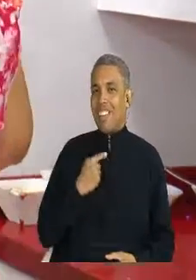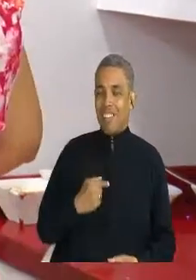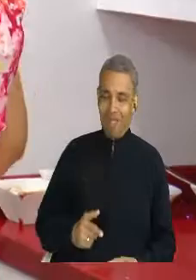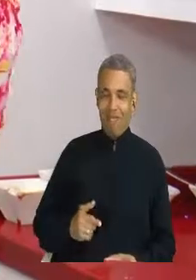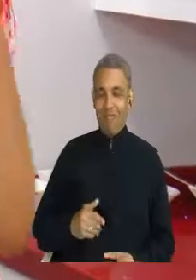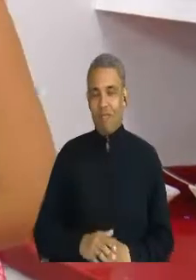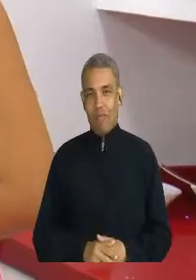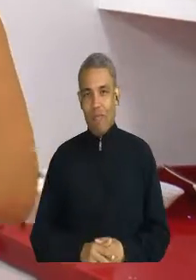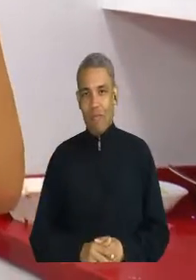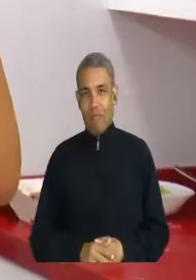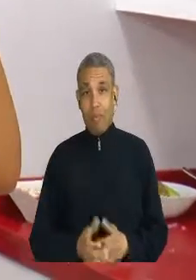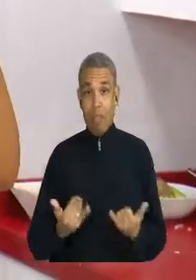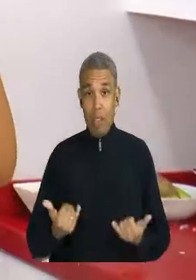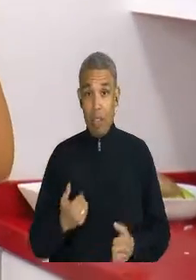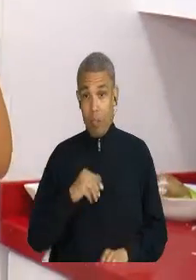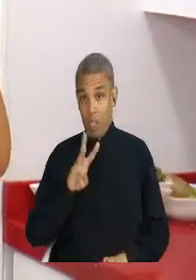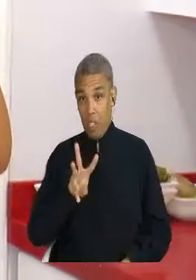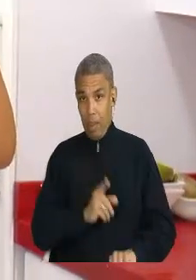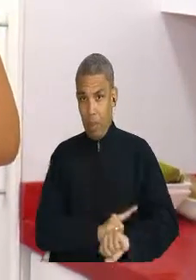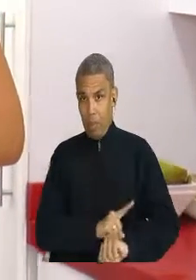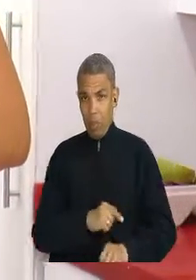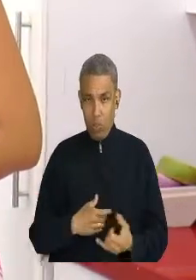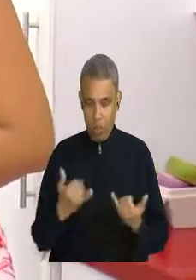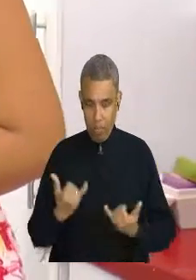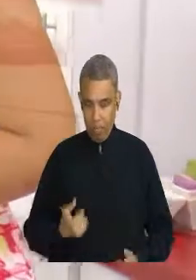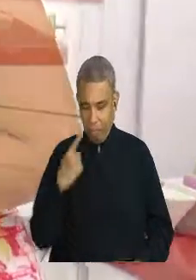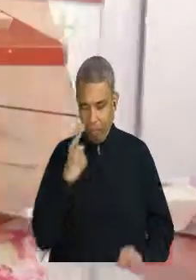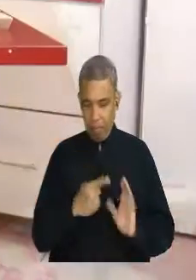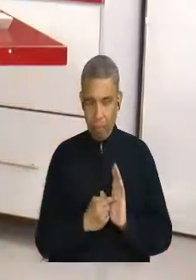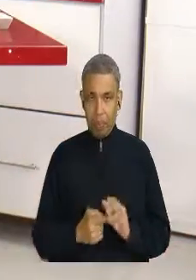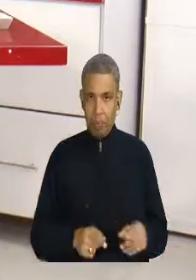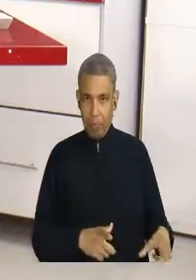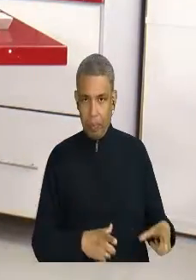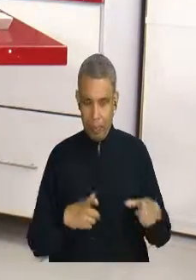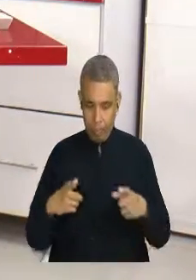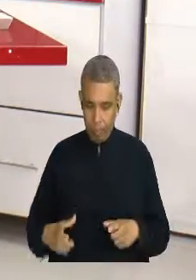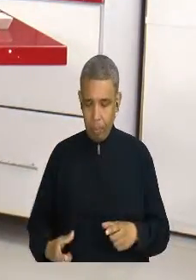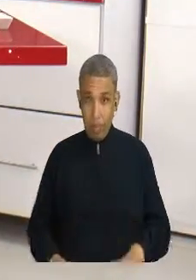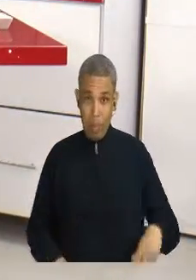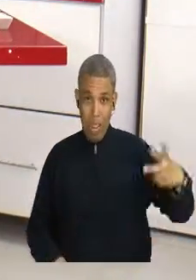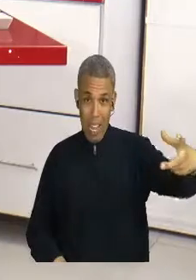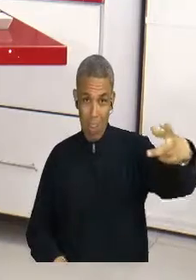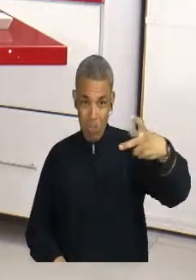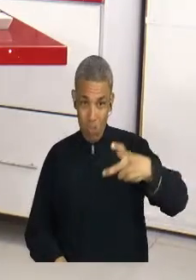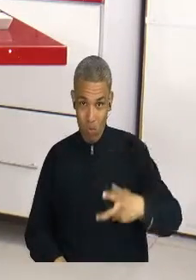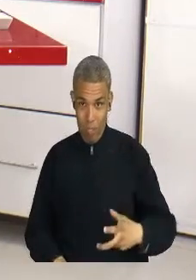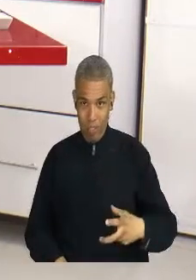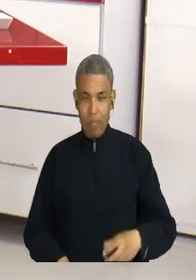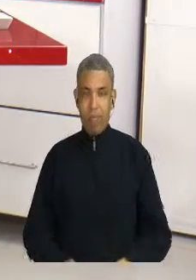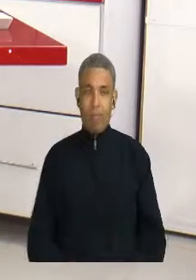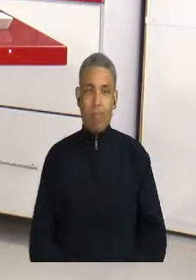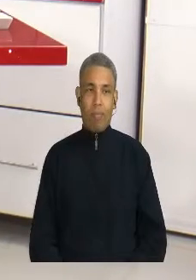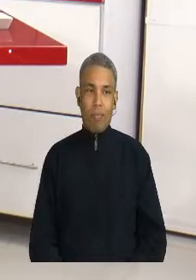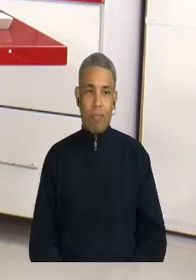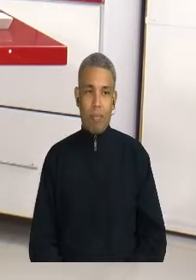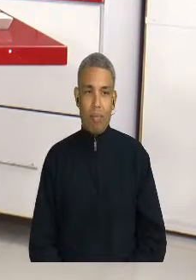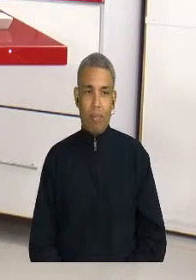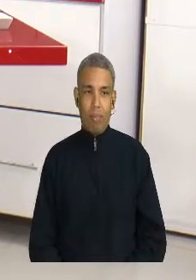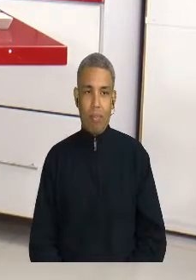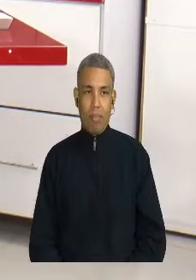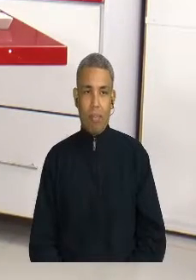vamos a aprovechar, tenemos 3 minutos para hacer nuestro ensamble. Sí, señorito. Tenemos una copita. Ay, me encanta, se ve lindo. Entonces, Rochi, si quieres empiezas